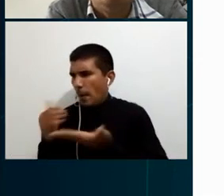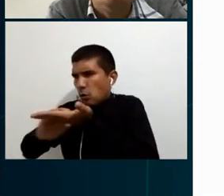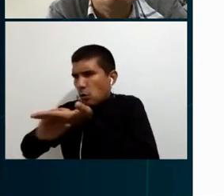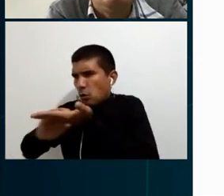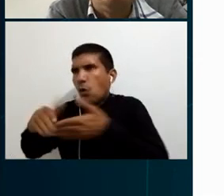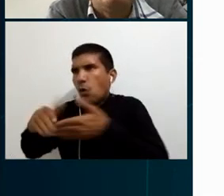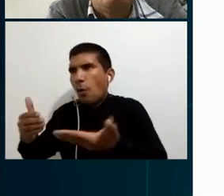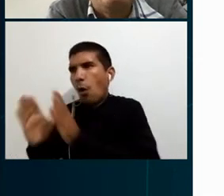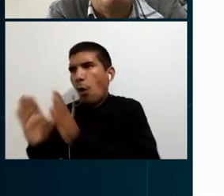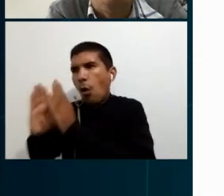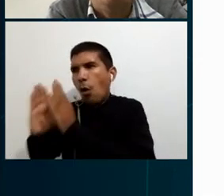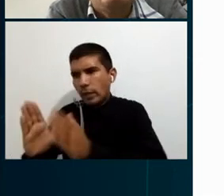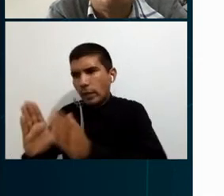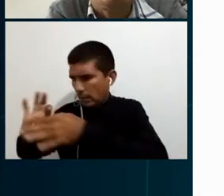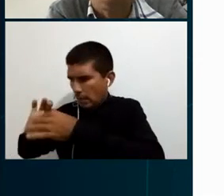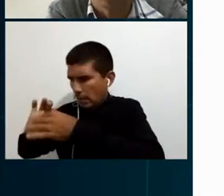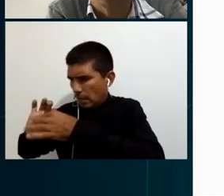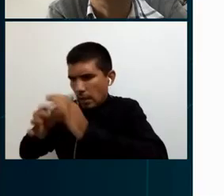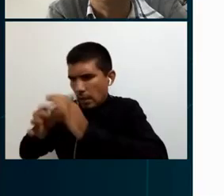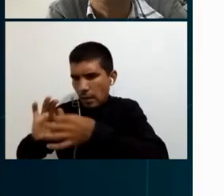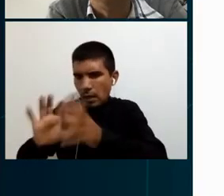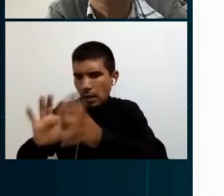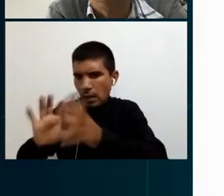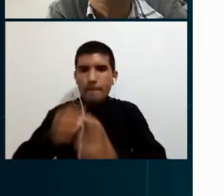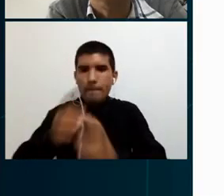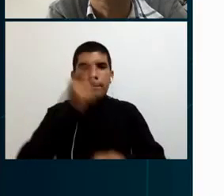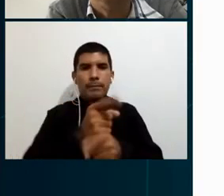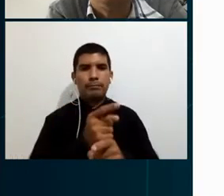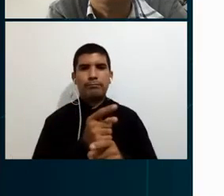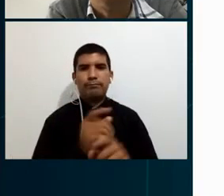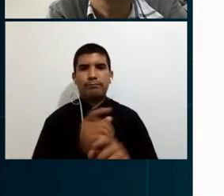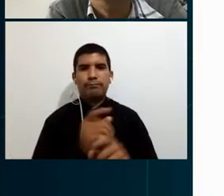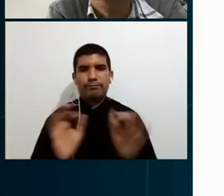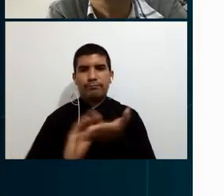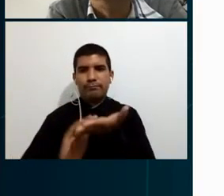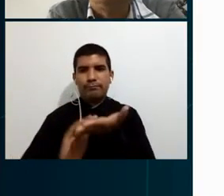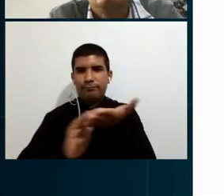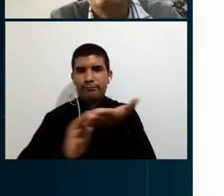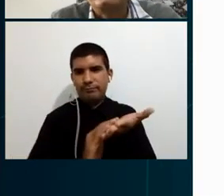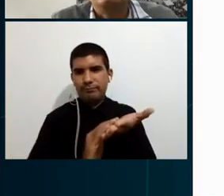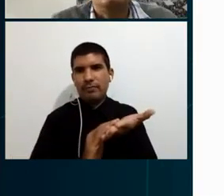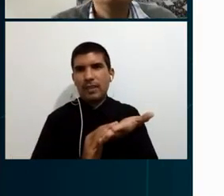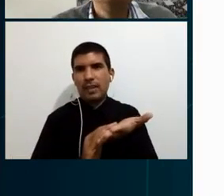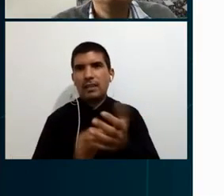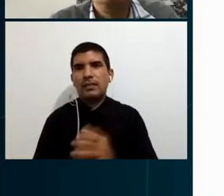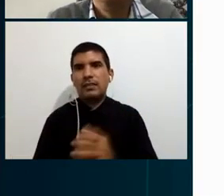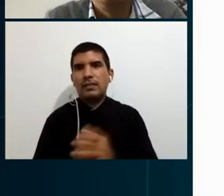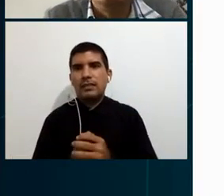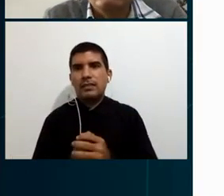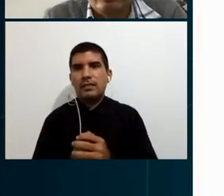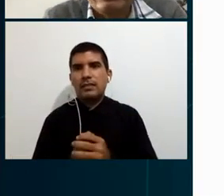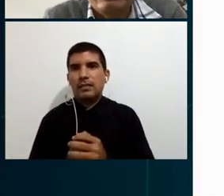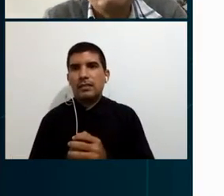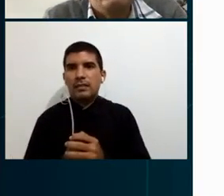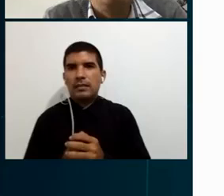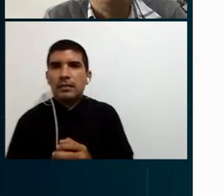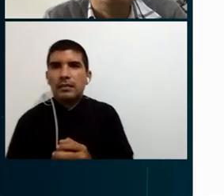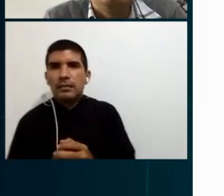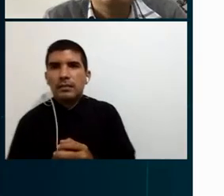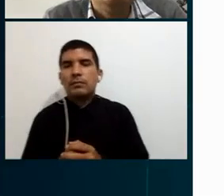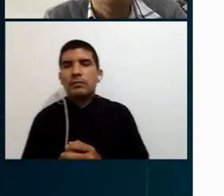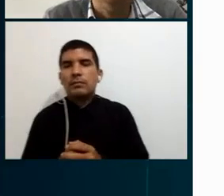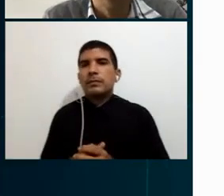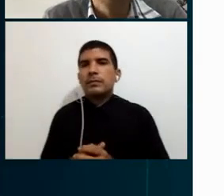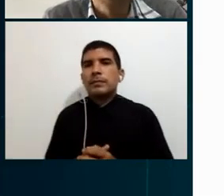Se utiliza mucho en el tema de la precrítica de la factura, que es la lectura de todos los medidores cuando se encuentran